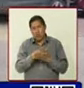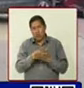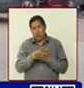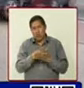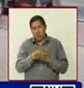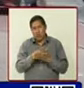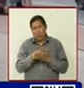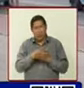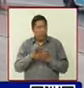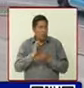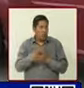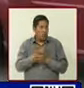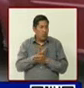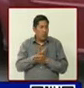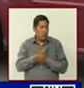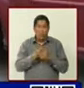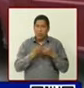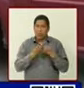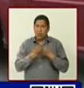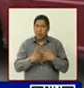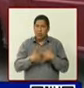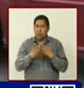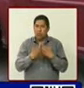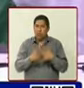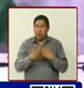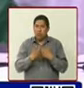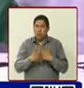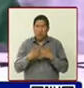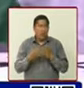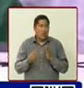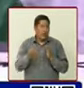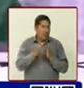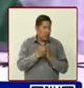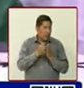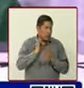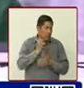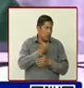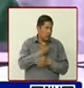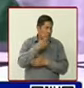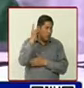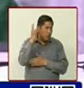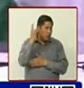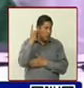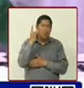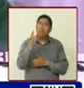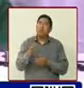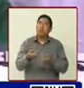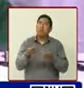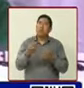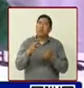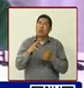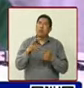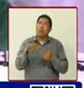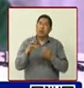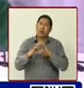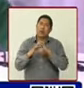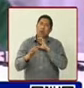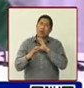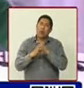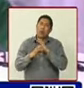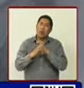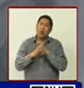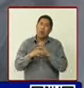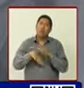de almacenamiento de combustibles. Ingresaron ya a nuestro país más de 400 cisternas cargadas